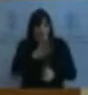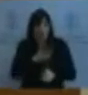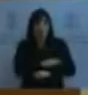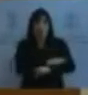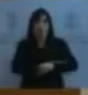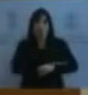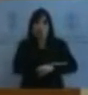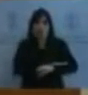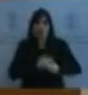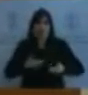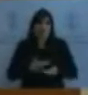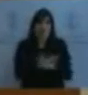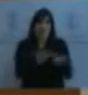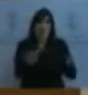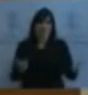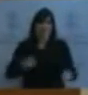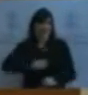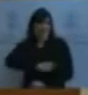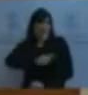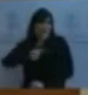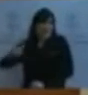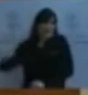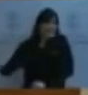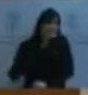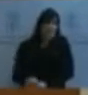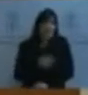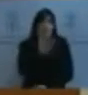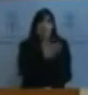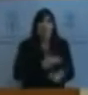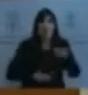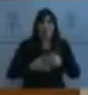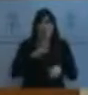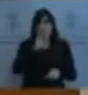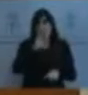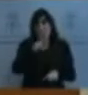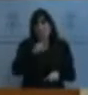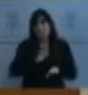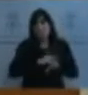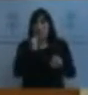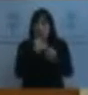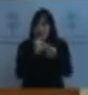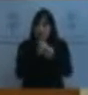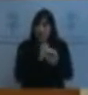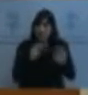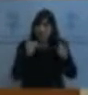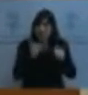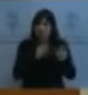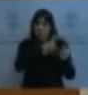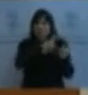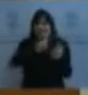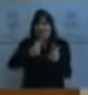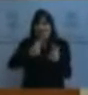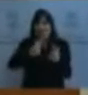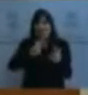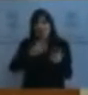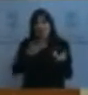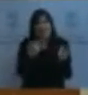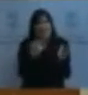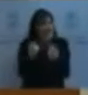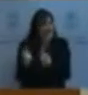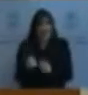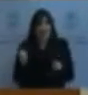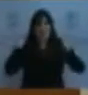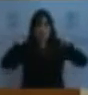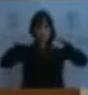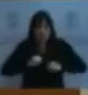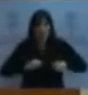y en los trabajos de ponencia acerca del necesario acuerdo y consenso en relación a esta ley. Yo misma hablé